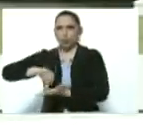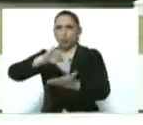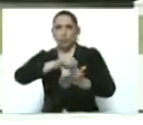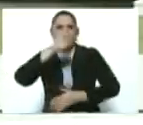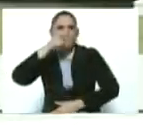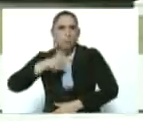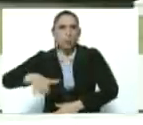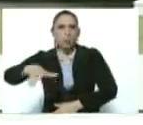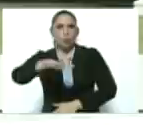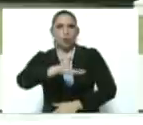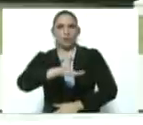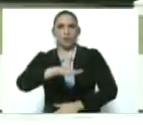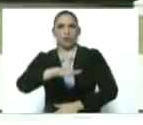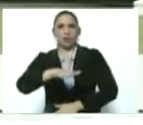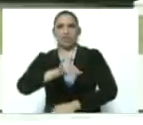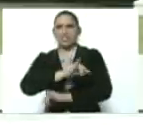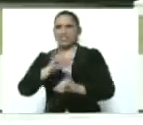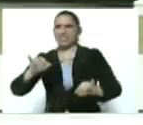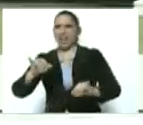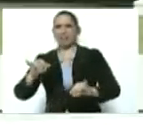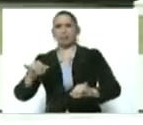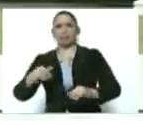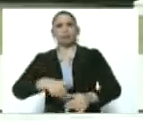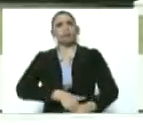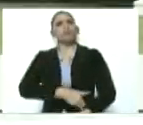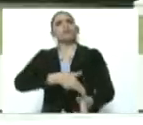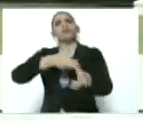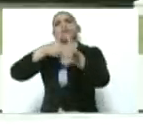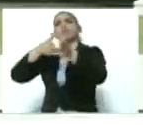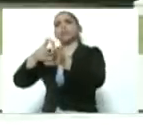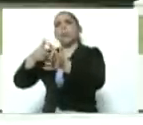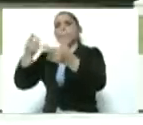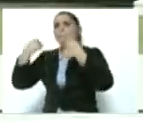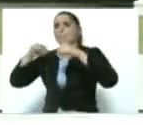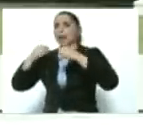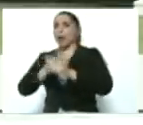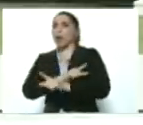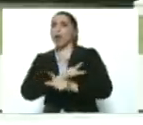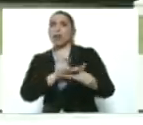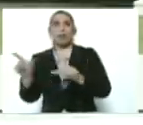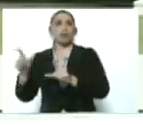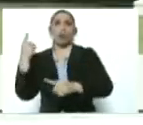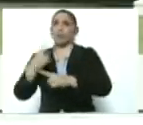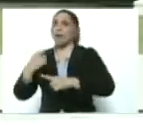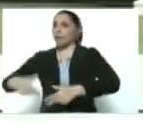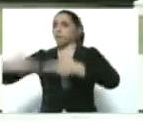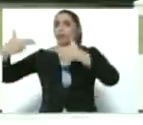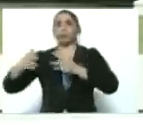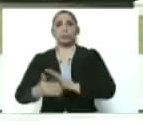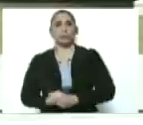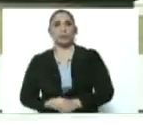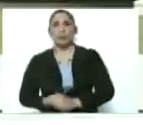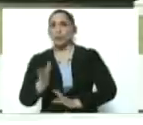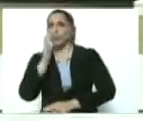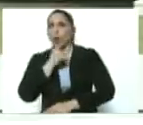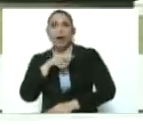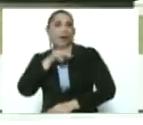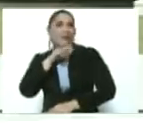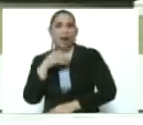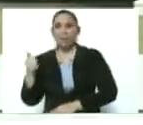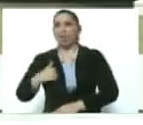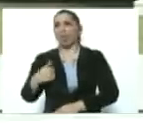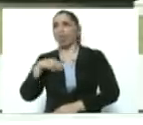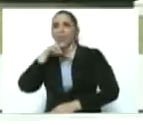pueblos cada aceitado los fusibles y los misiles para enfrentarlos si hay que enfrentarlos y no hablamos por hablar